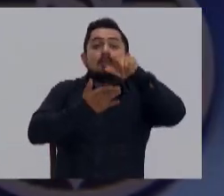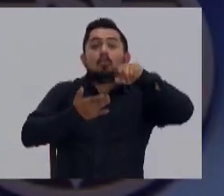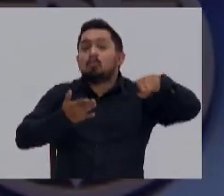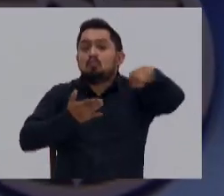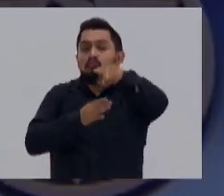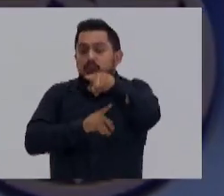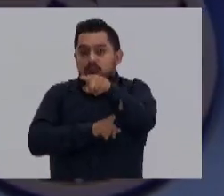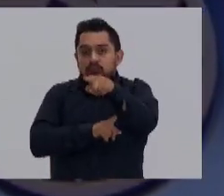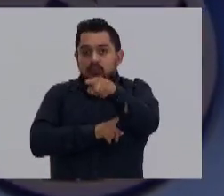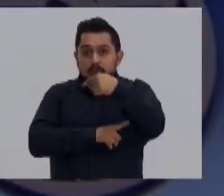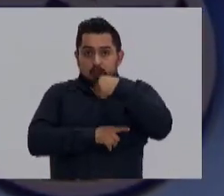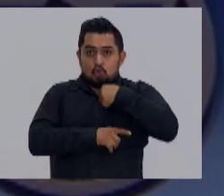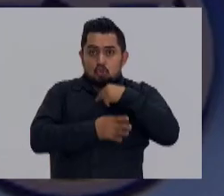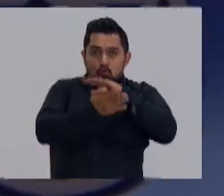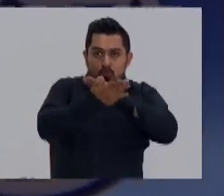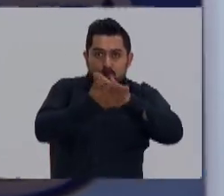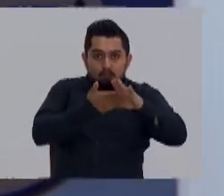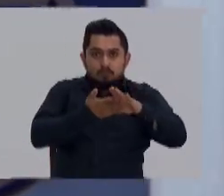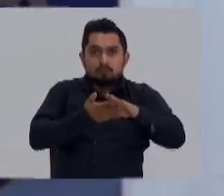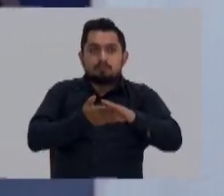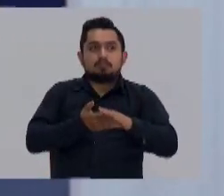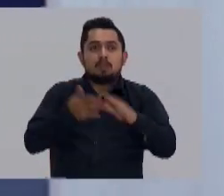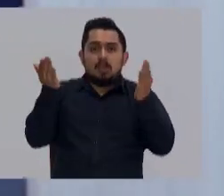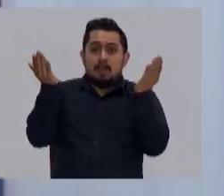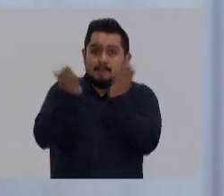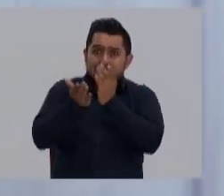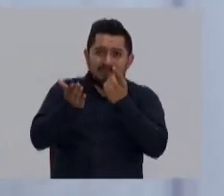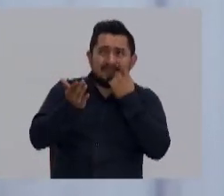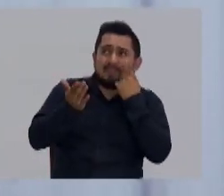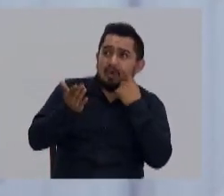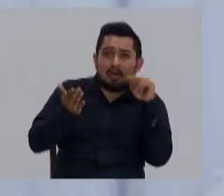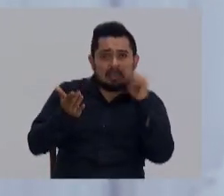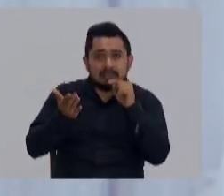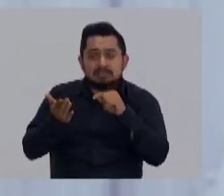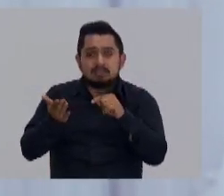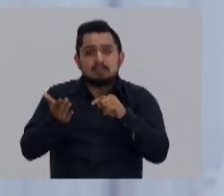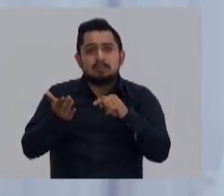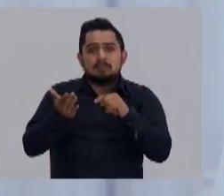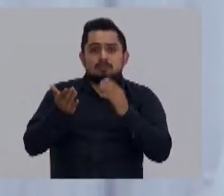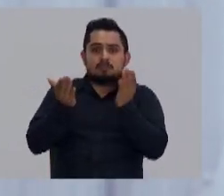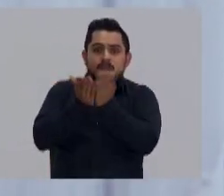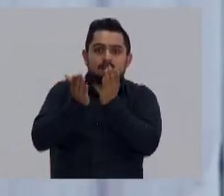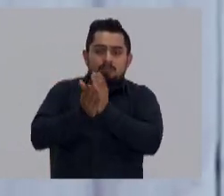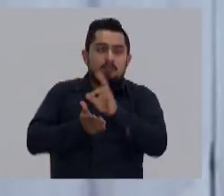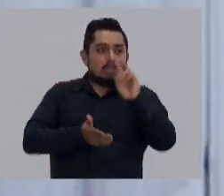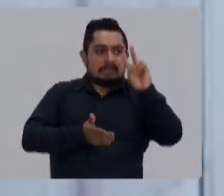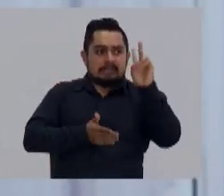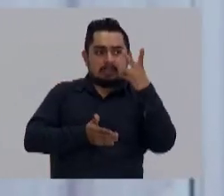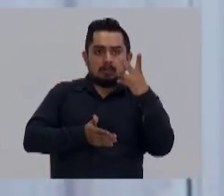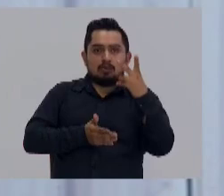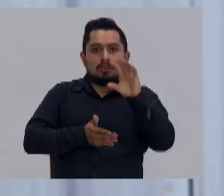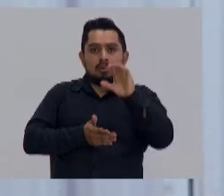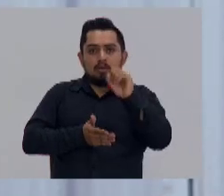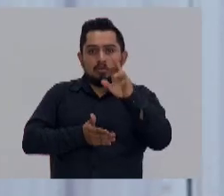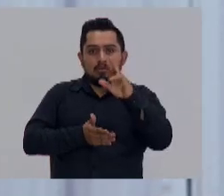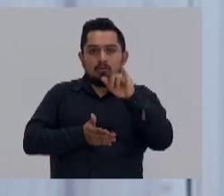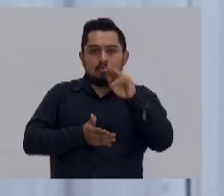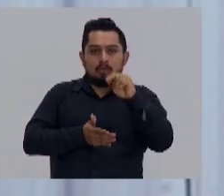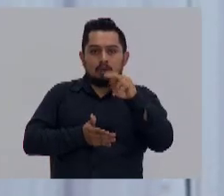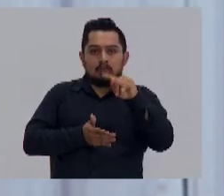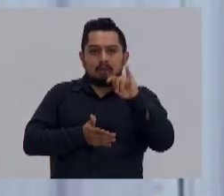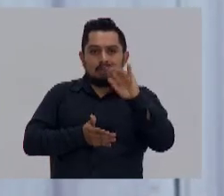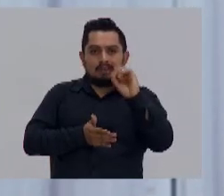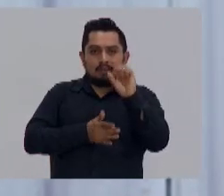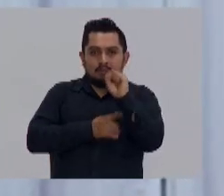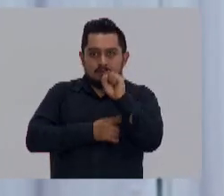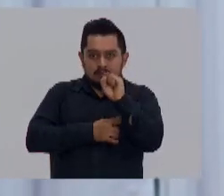santidad. Busque conmigo, pero corra, porque el tiempo nos apremia. En 2 Corintios